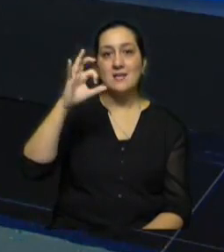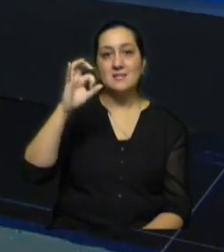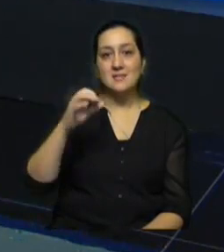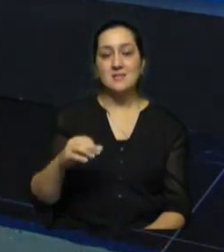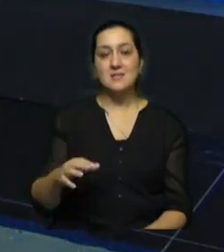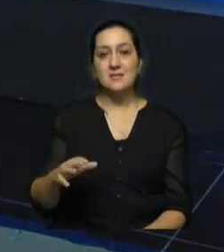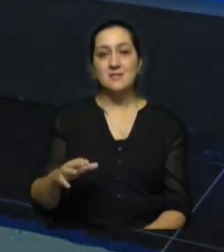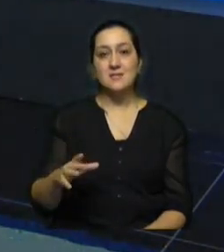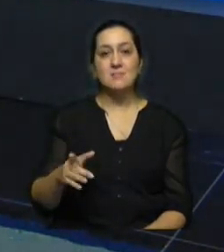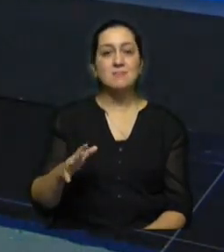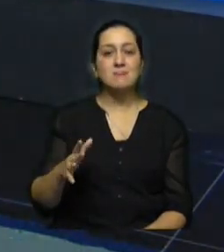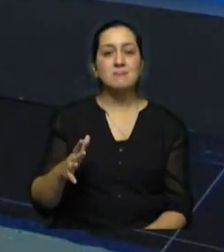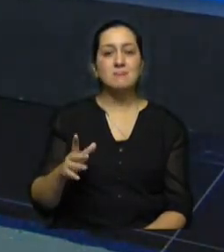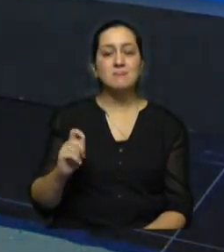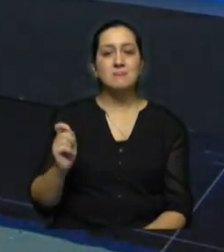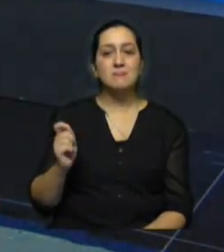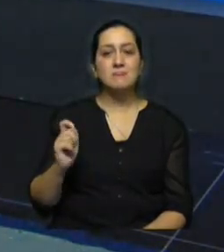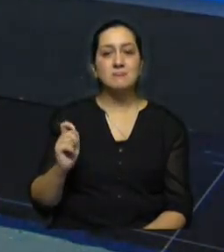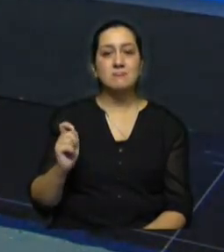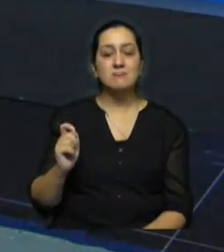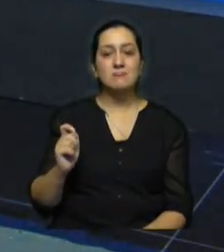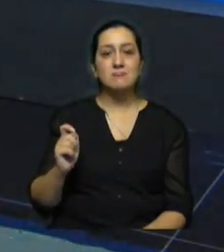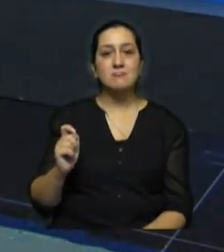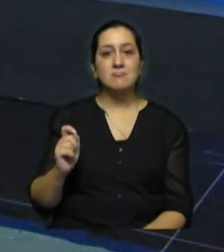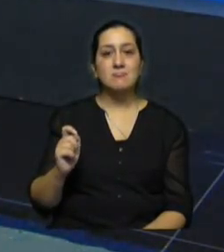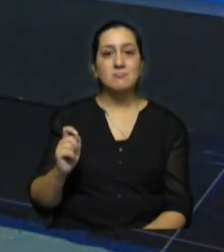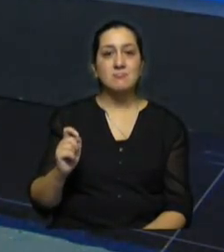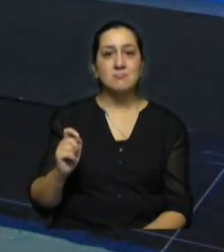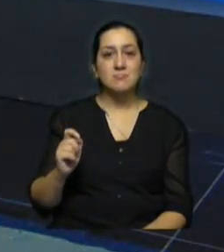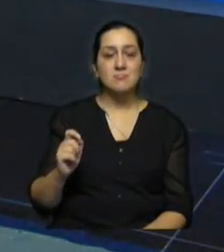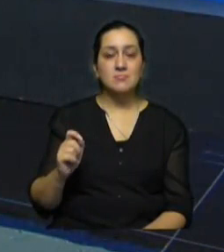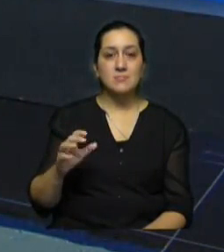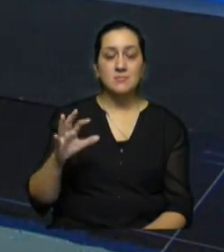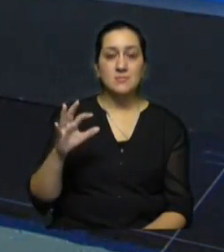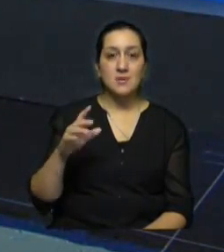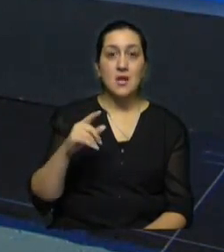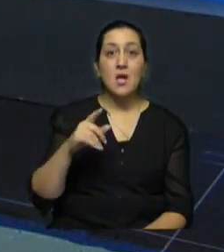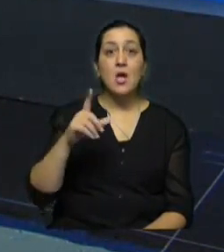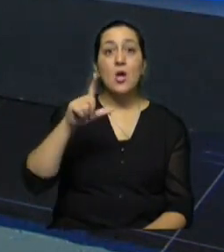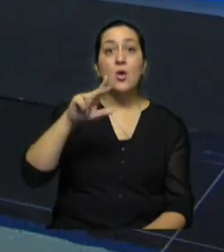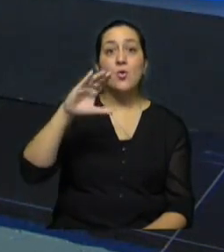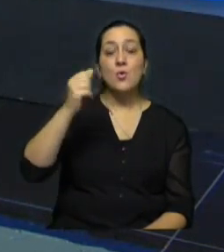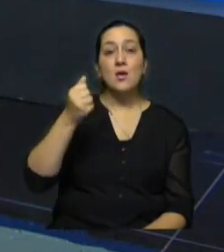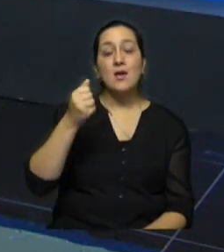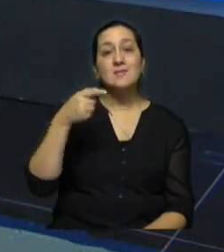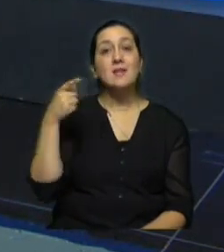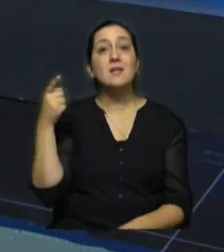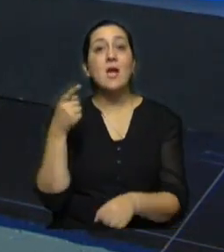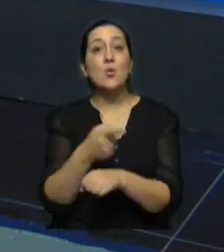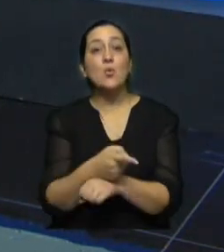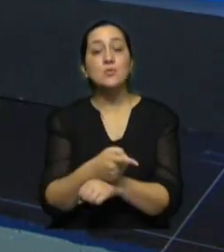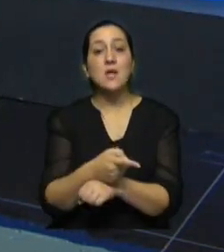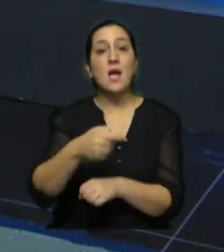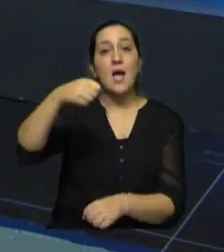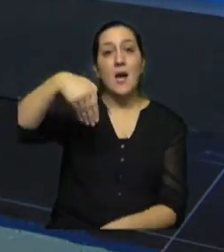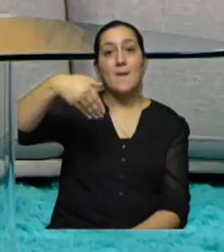hermano, ¿no? No, ahí no sé. No, nos mató. No, no sé. Zielinski. Lucas es quien está acusando a Jay Mamón. Ah. Ese Lucas